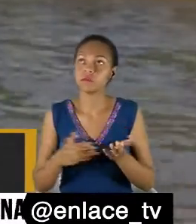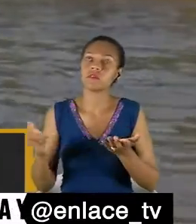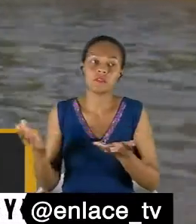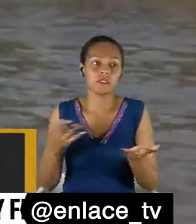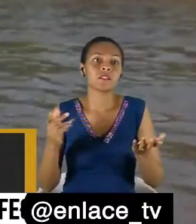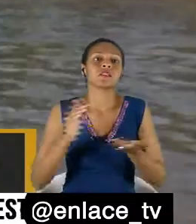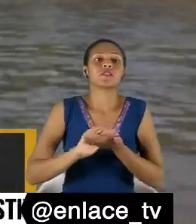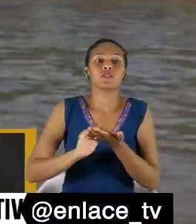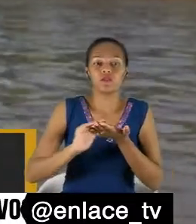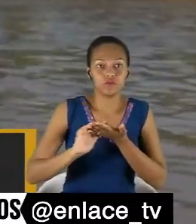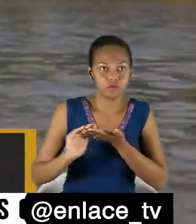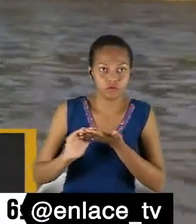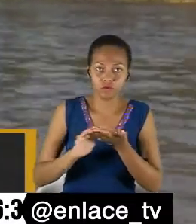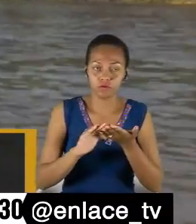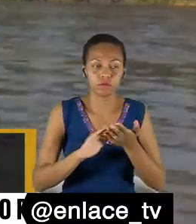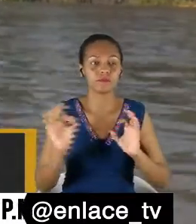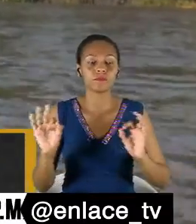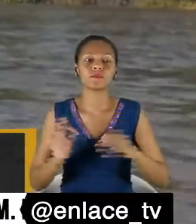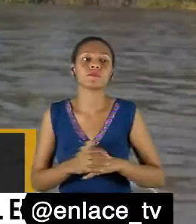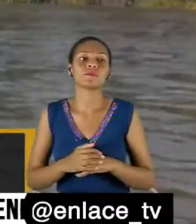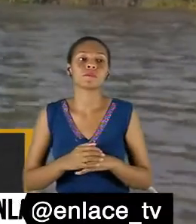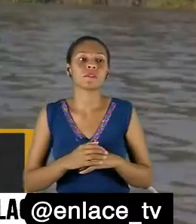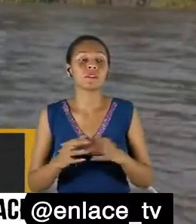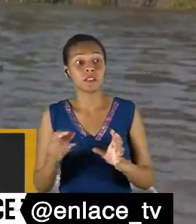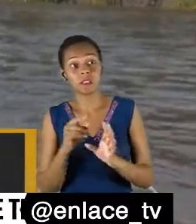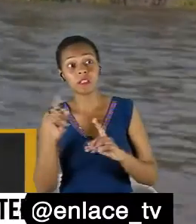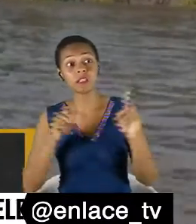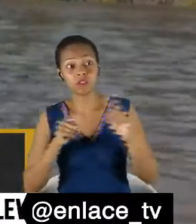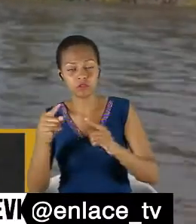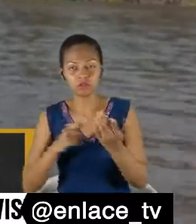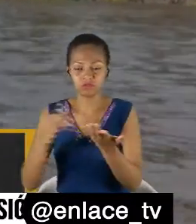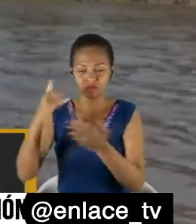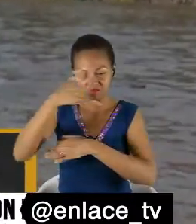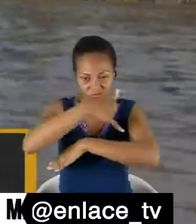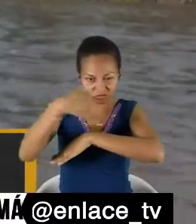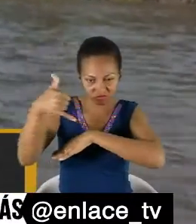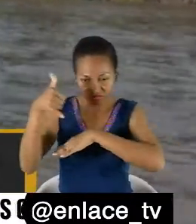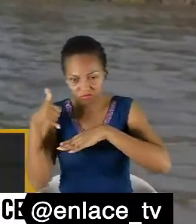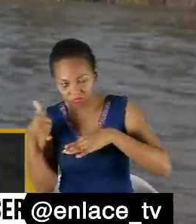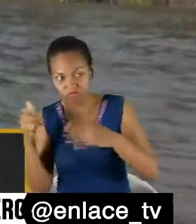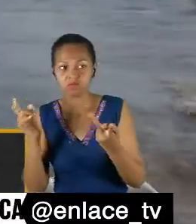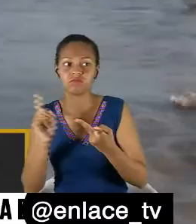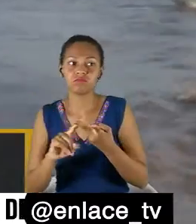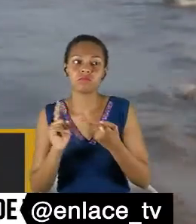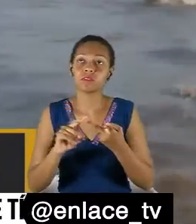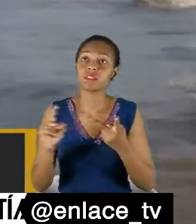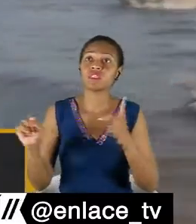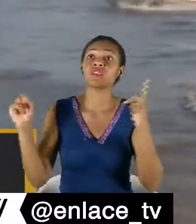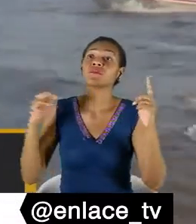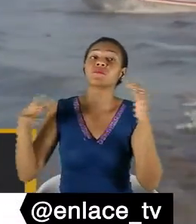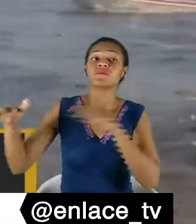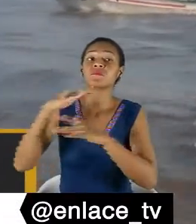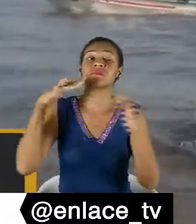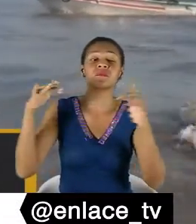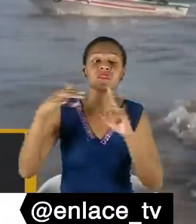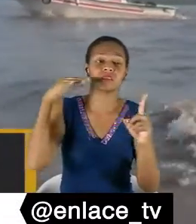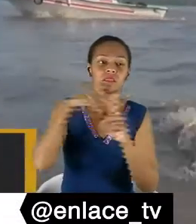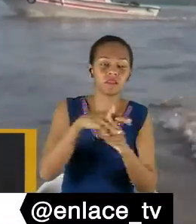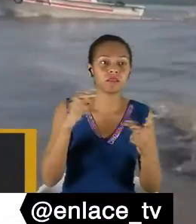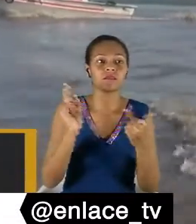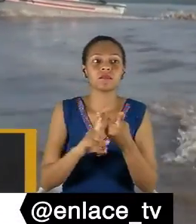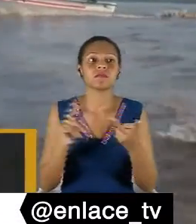higiene y seguridad industrial, la apuesta del estudio y diseños, entrega del plan de adaptación a la guía ambiental paga, presentación de póliza de seguro